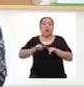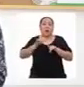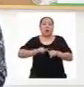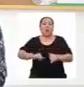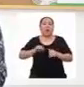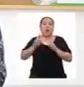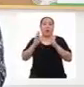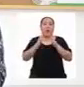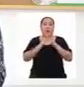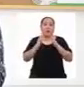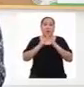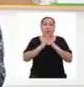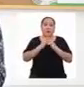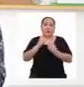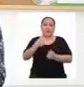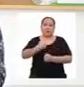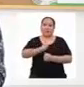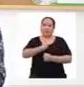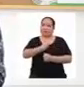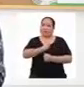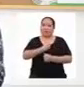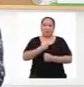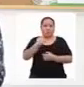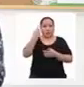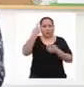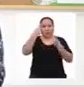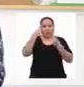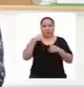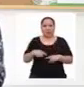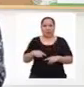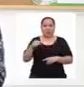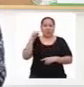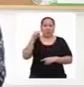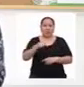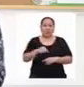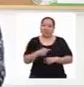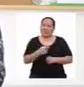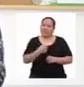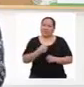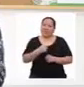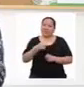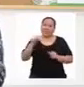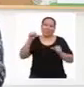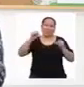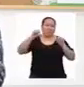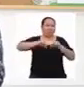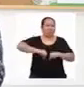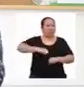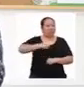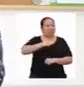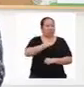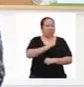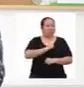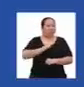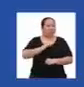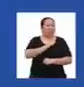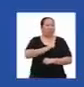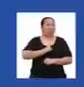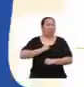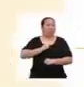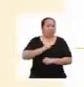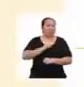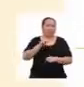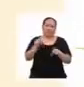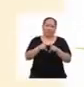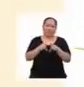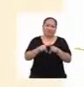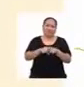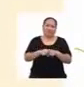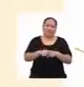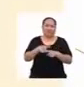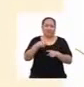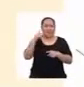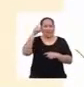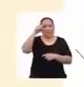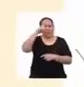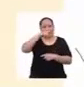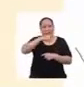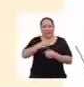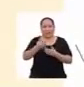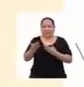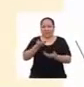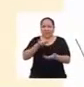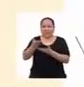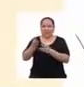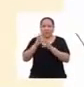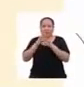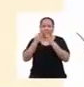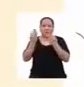cual afecta nuestro comportamiento y posiblemente nuestras relaciones familiares. ¿Cómo hacer para